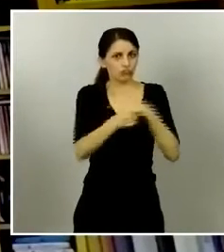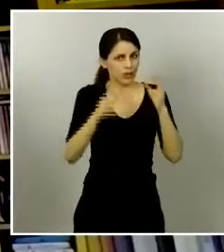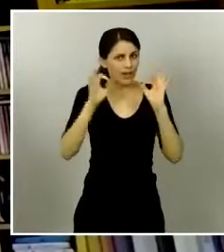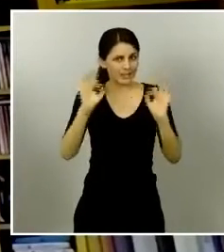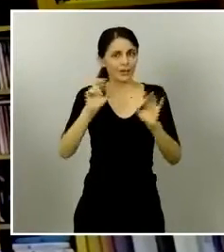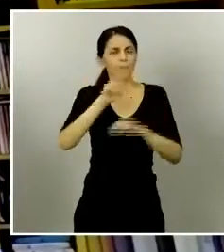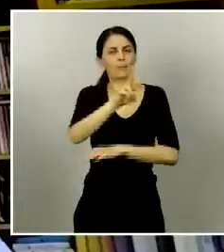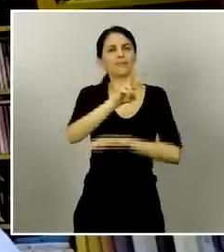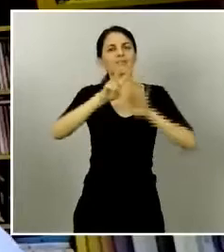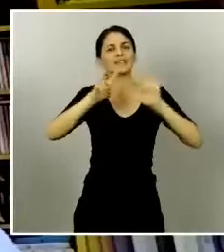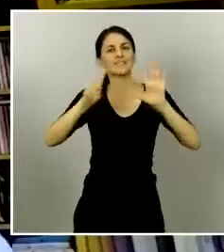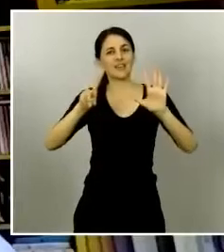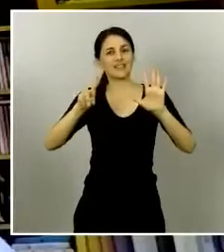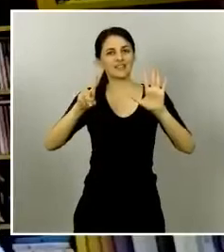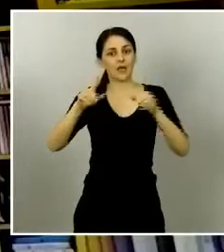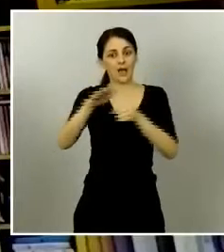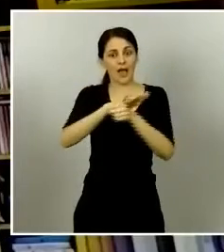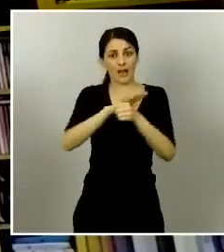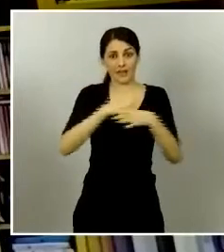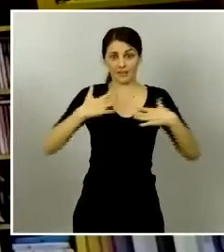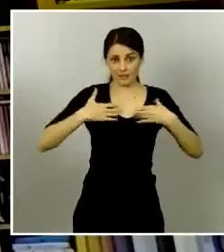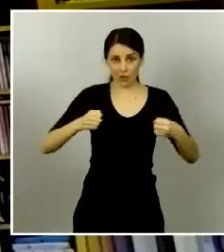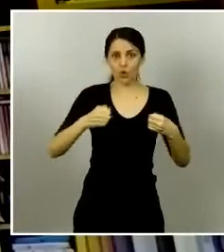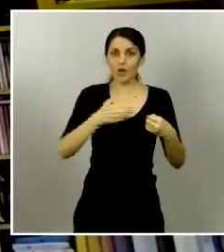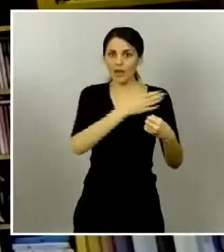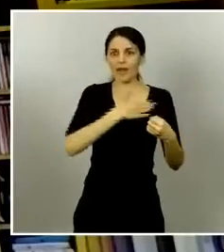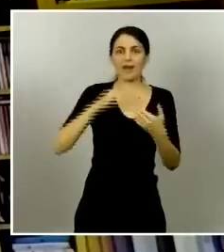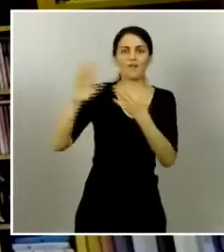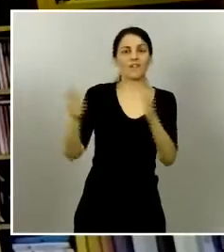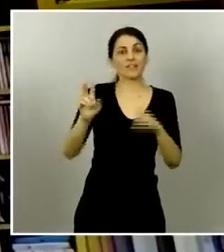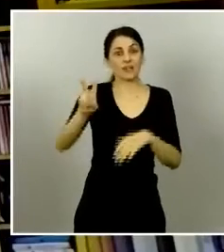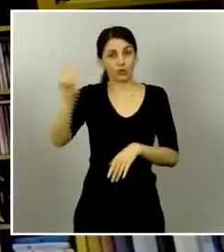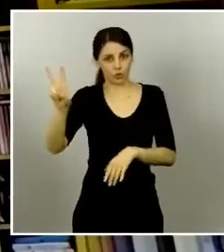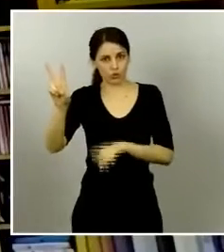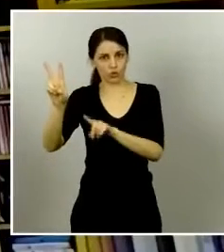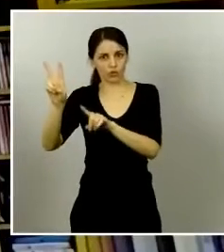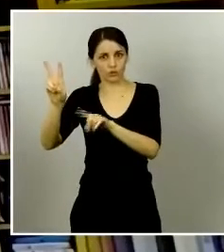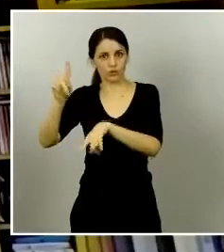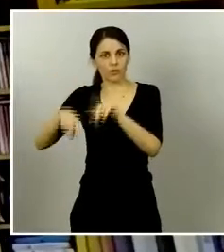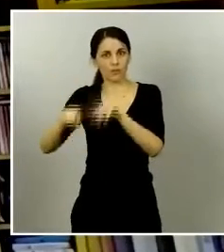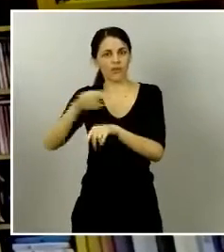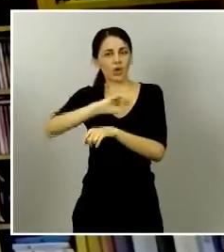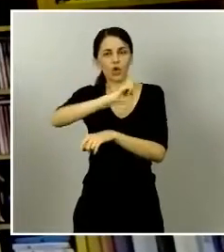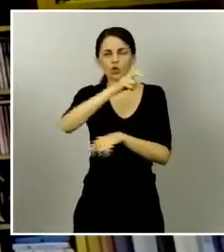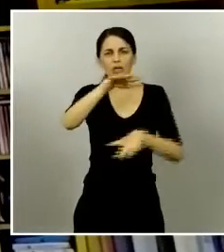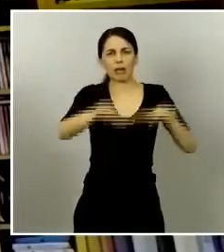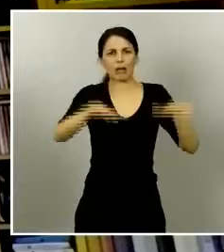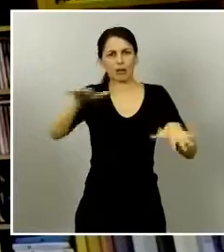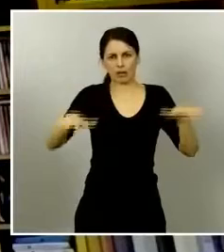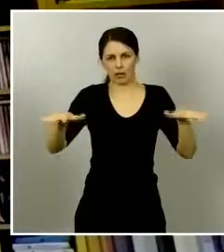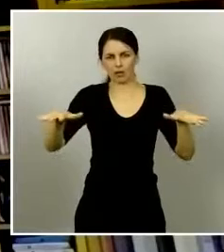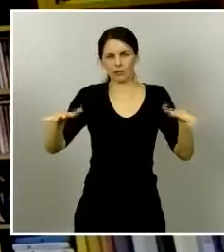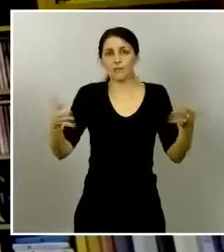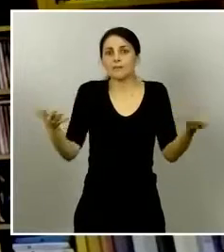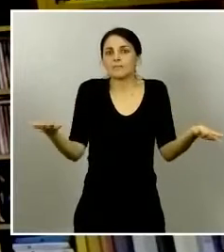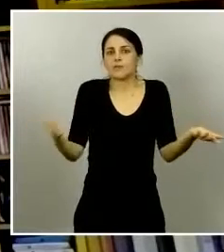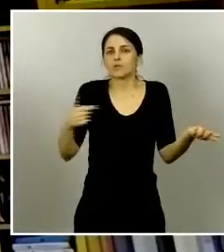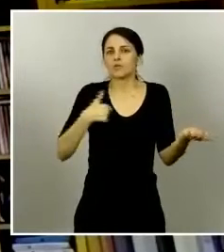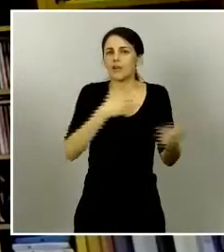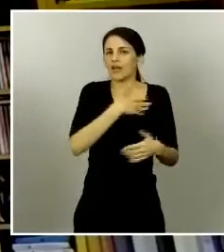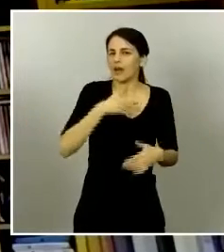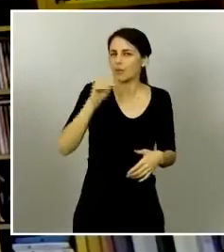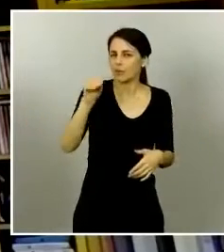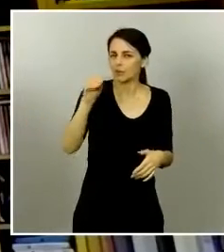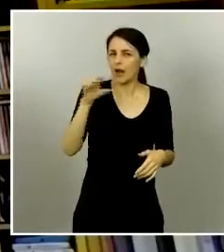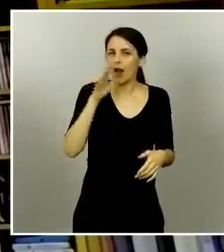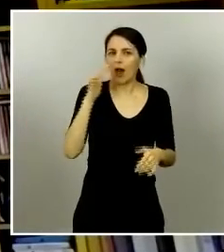fase 2 26 áreas de salud y que podrían cumplir esos requisitos, y si el ritmo